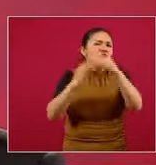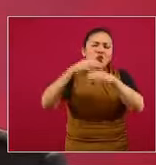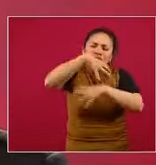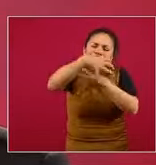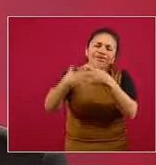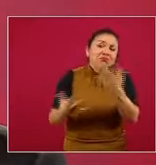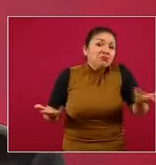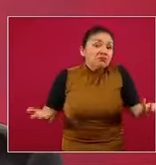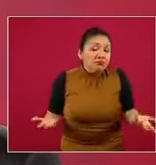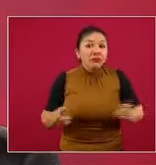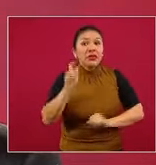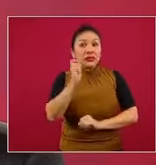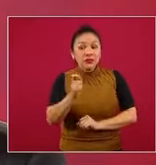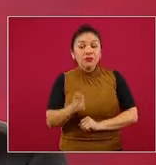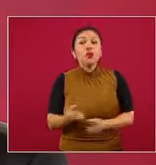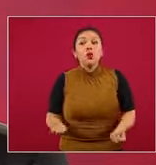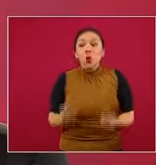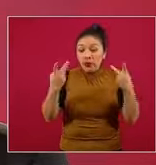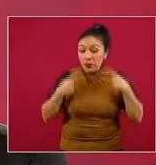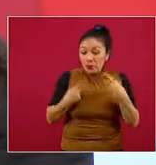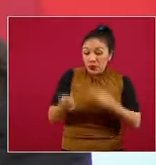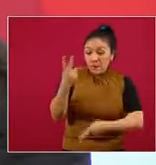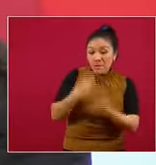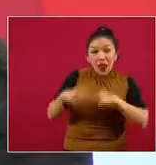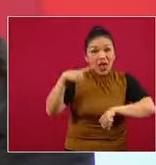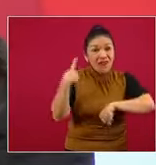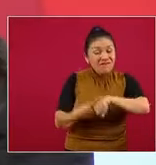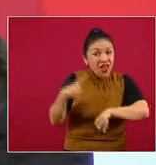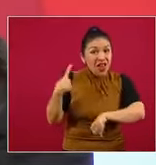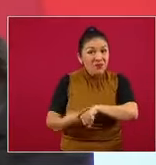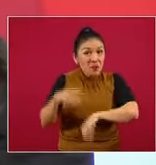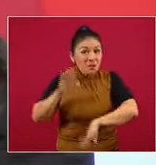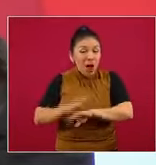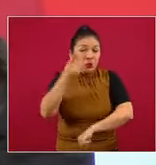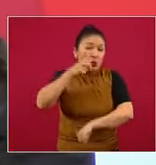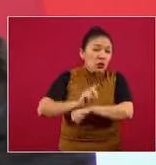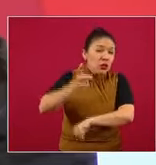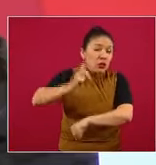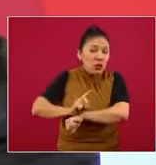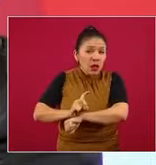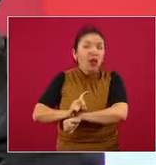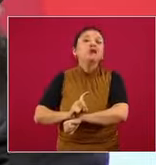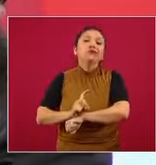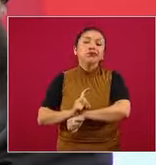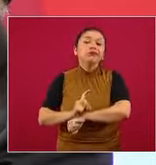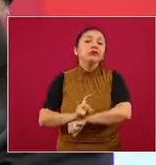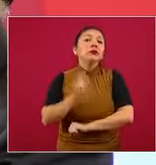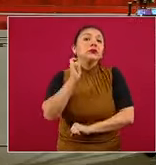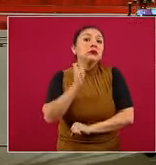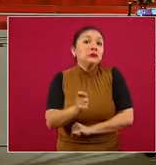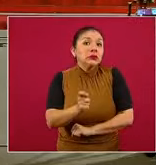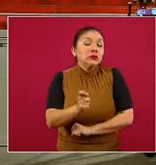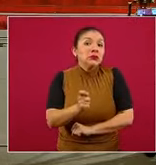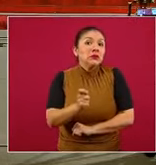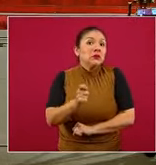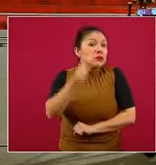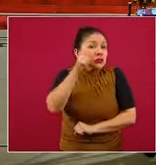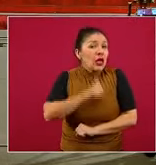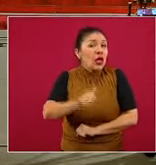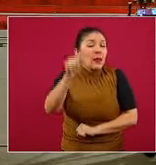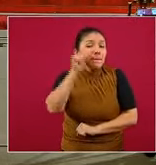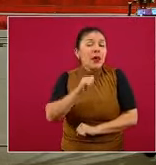entero? Que la cantidad de personas que enferman diariamente sean